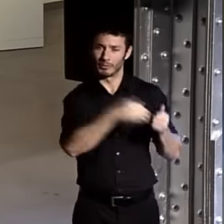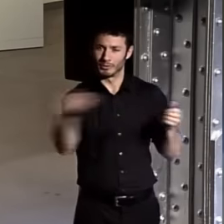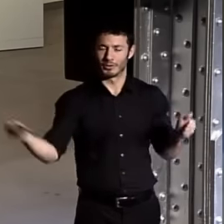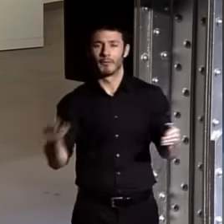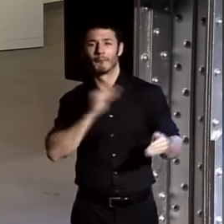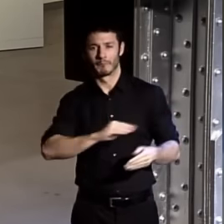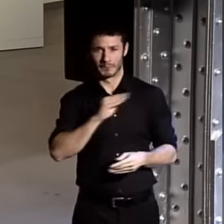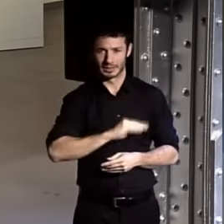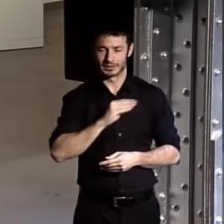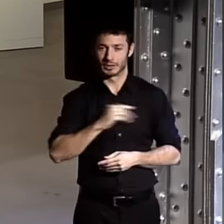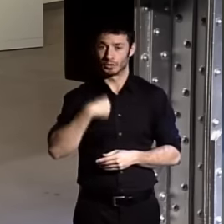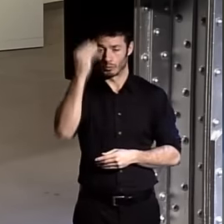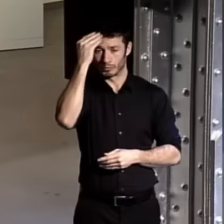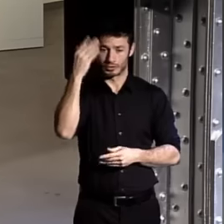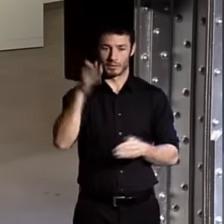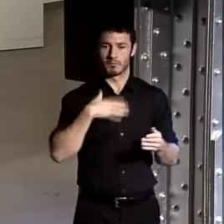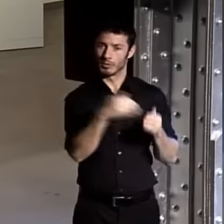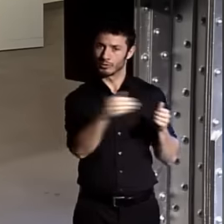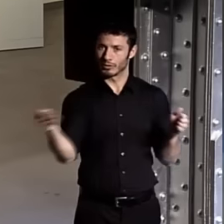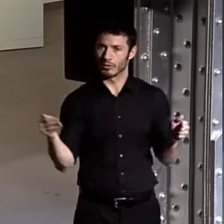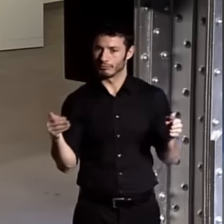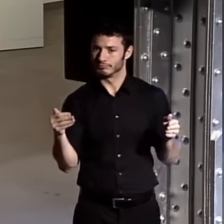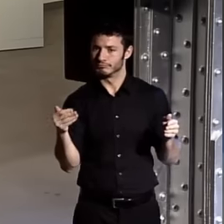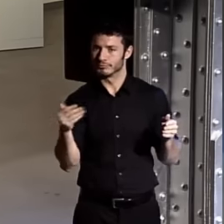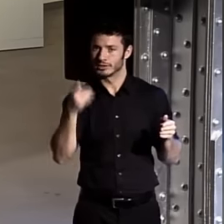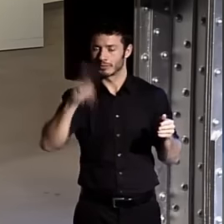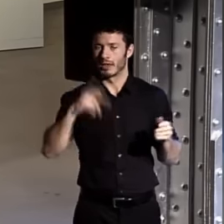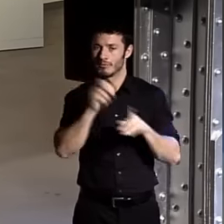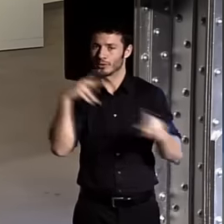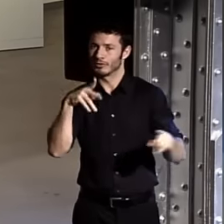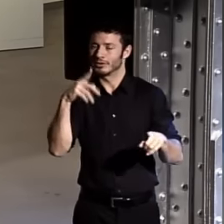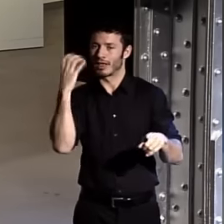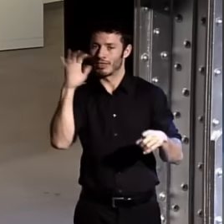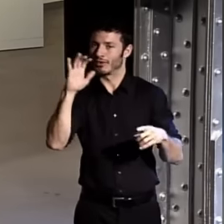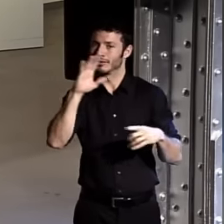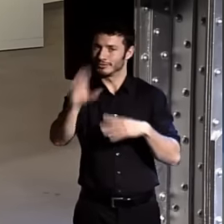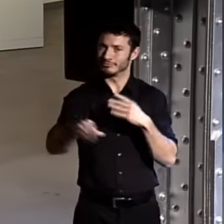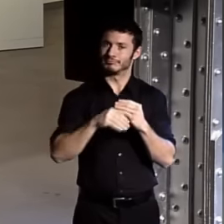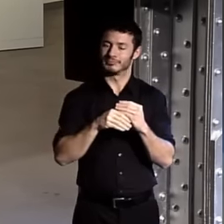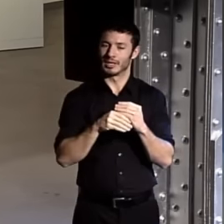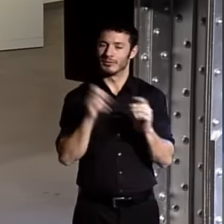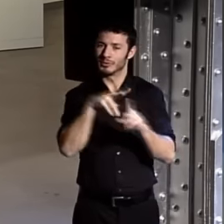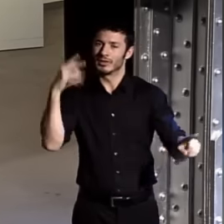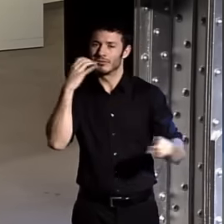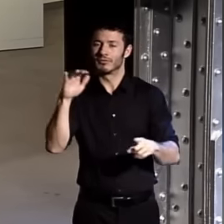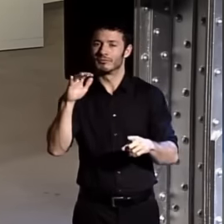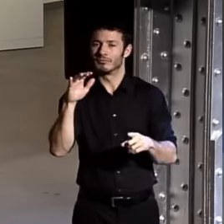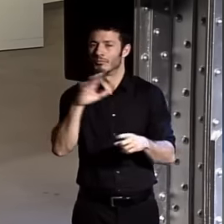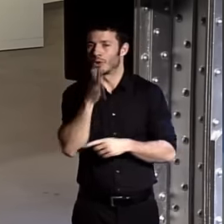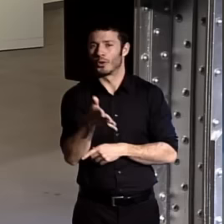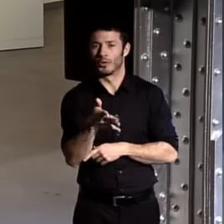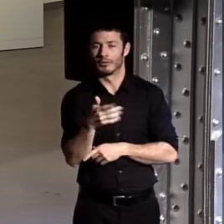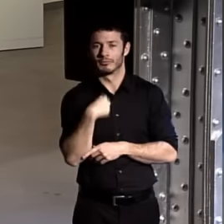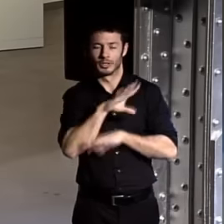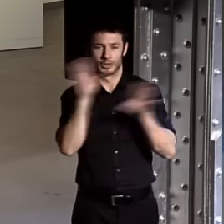granito más en en este enfoque digamos distinto no y estoy encantado eh Cuál es este enfoque distinto Pues en resumen Yo